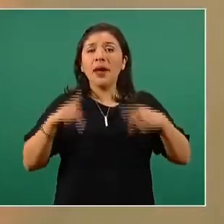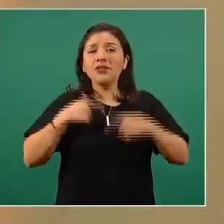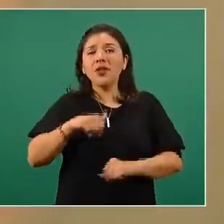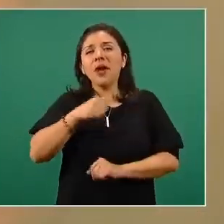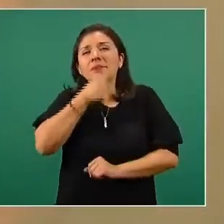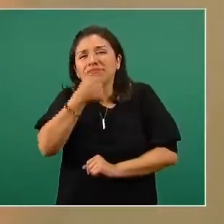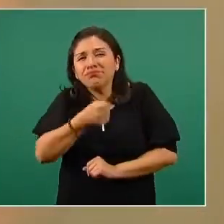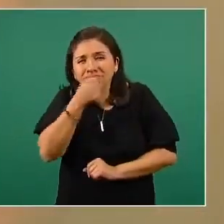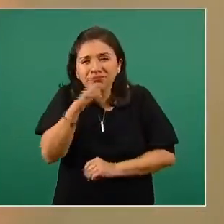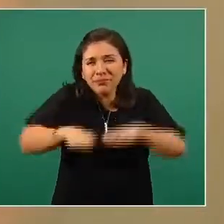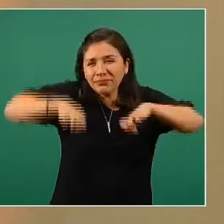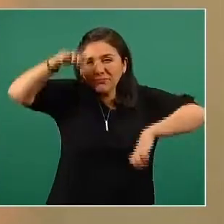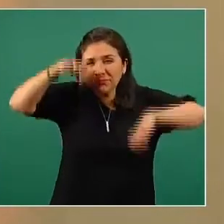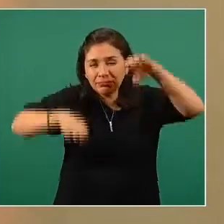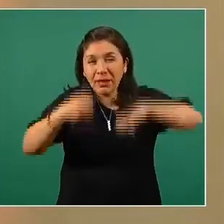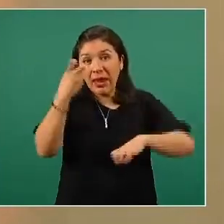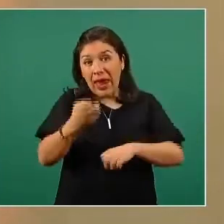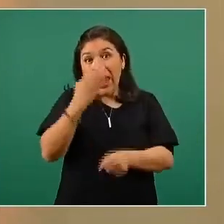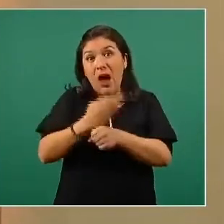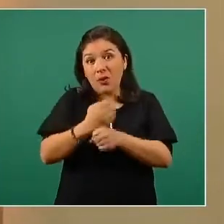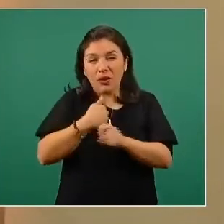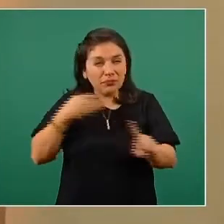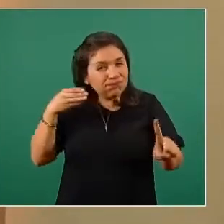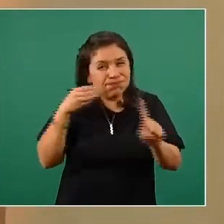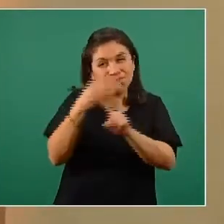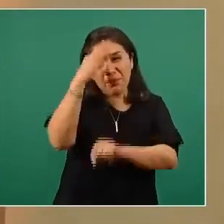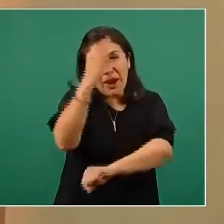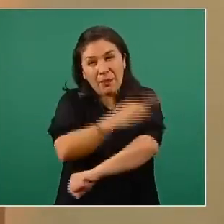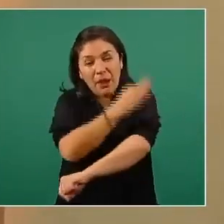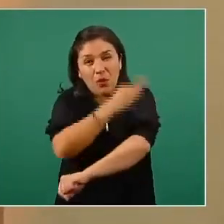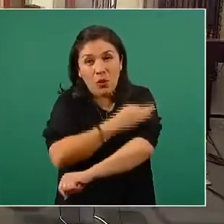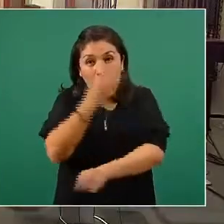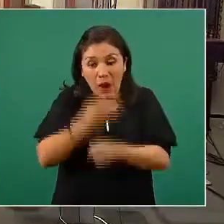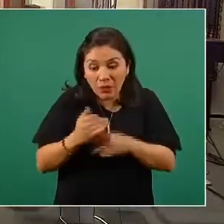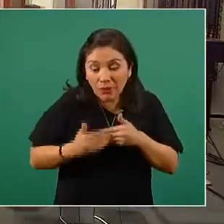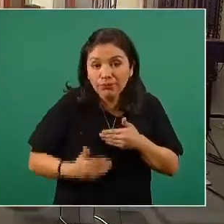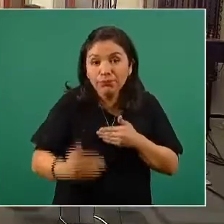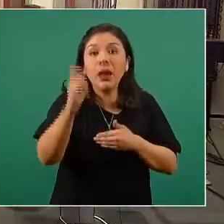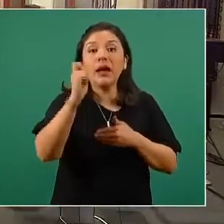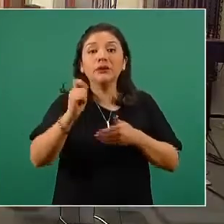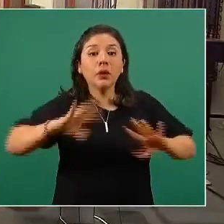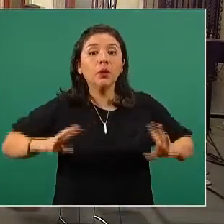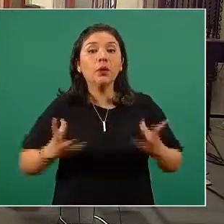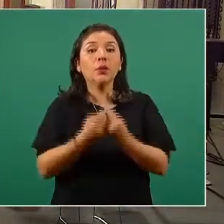que ahora pues es nuestra población objetivo de interés, pues tenemos que ya se han aplicado